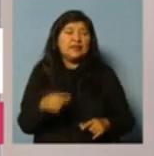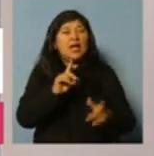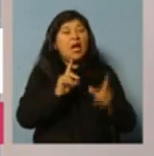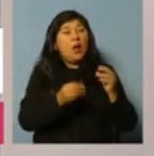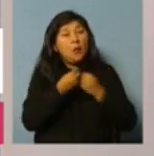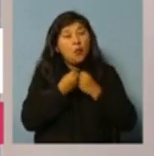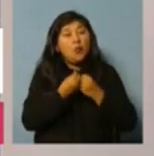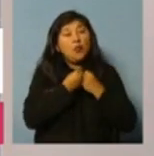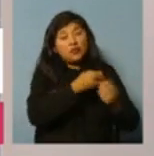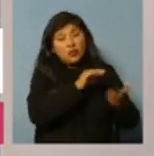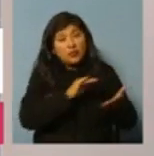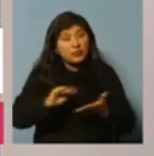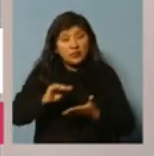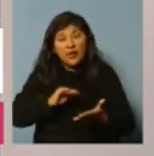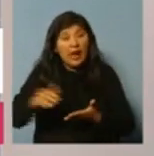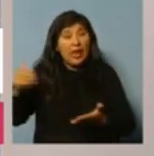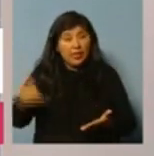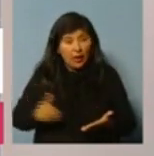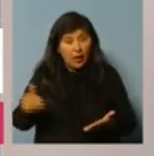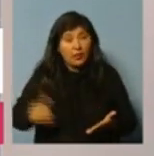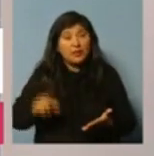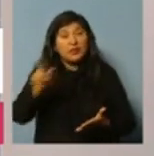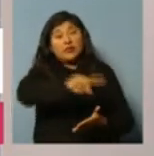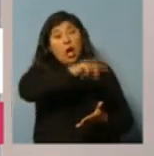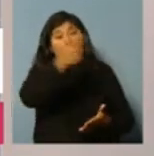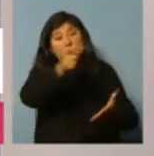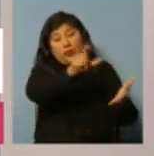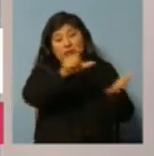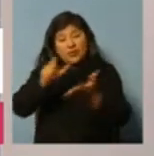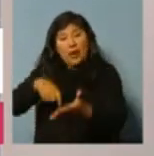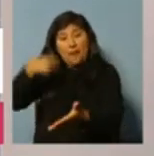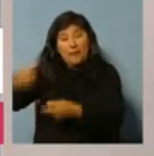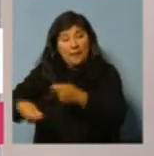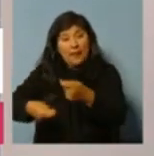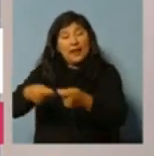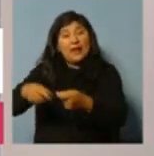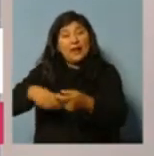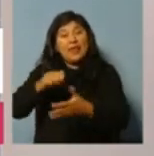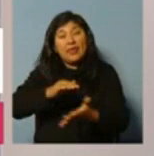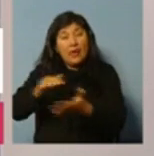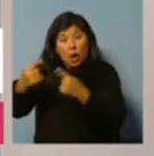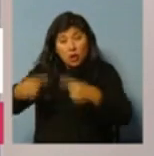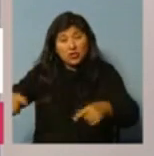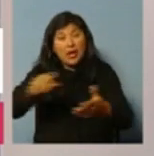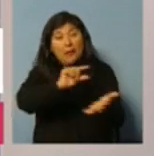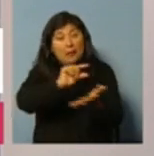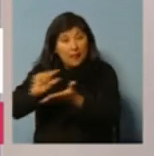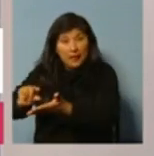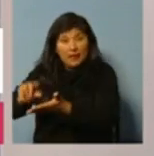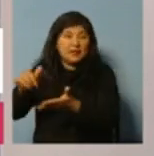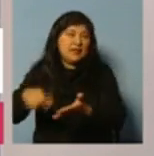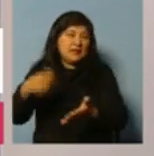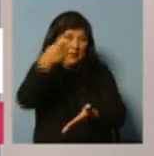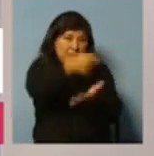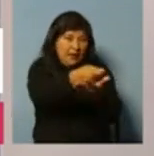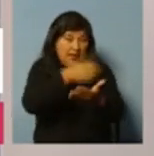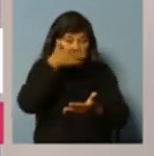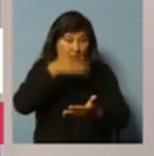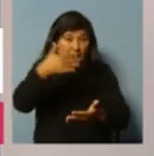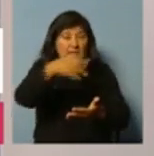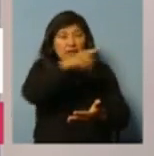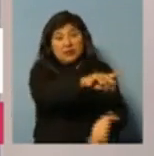comerciantes no le no les fían ya para y bueno eso hace que esté faltando y llega